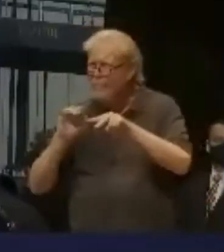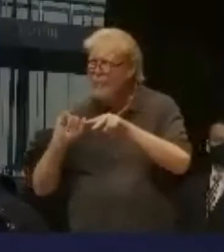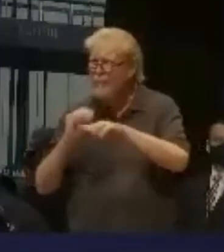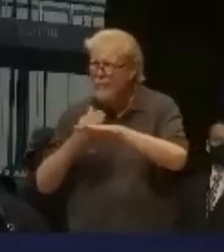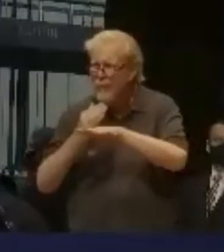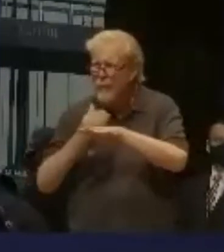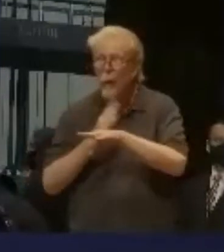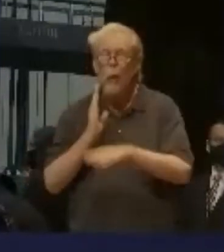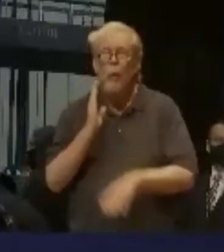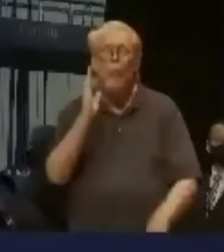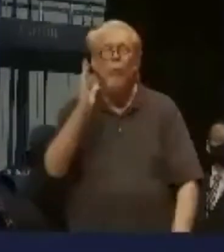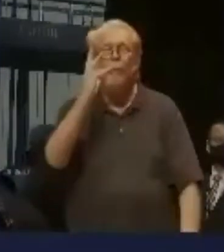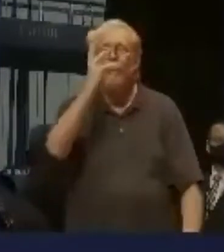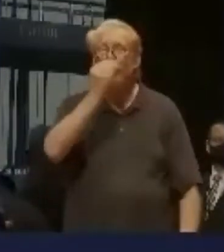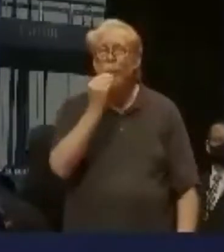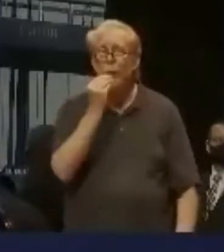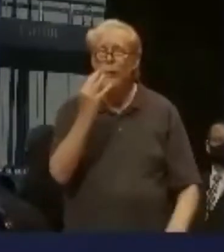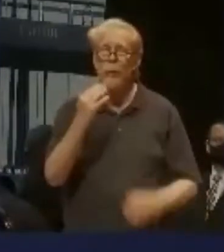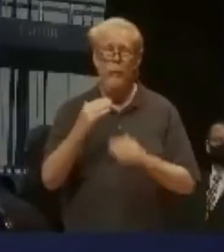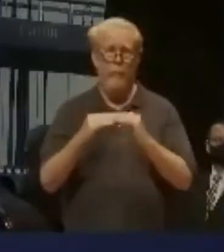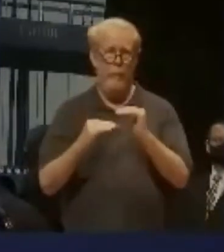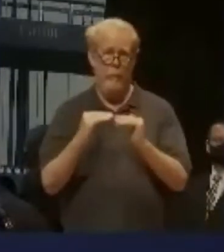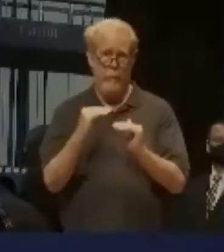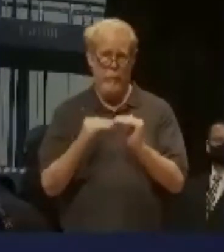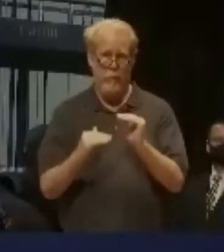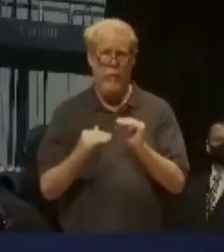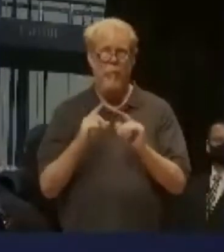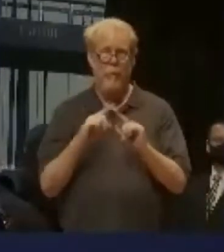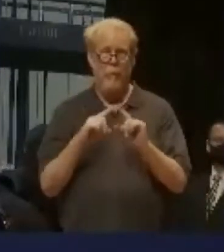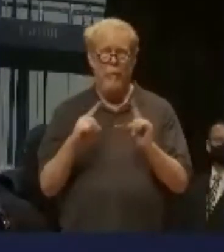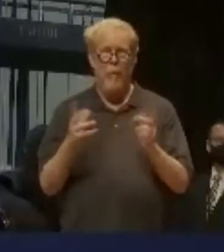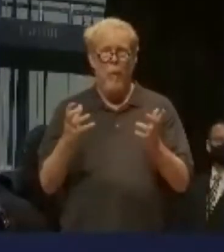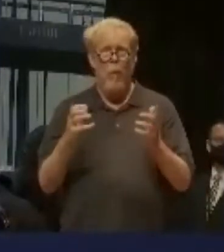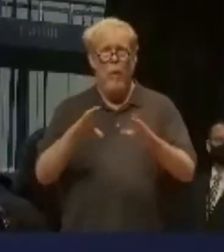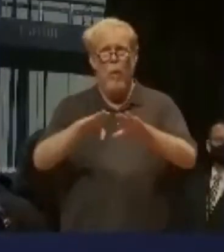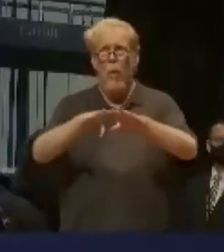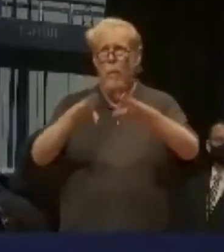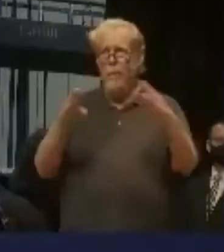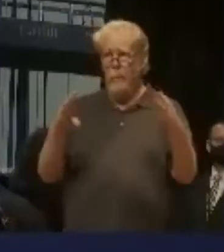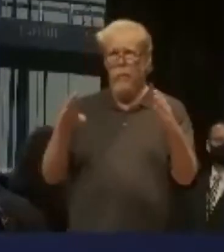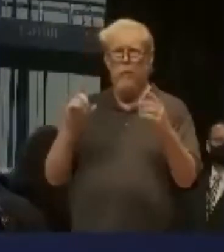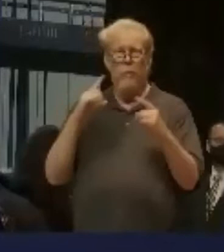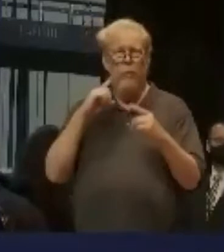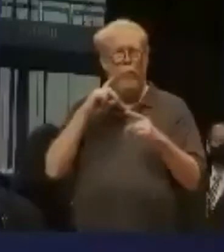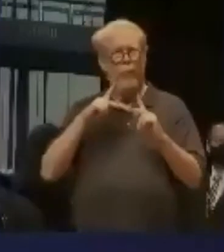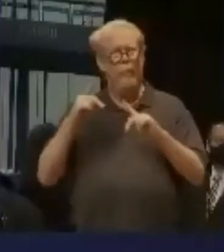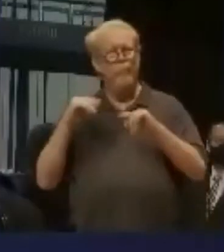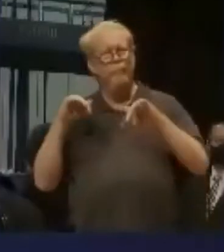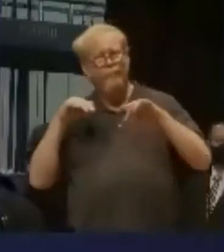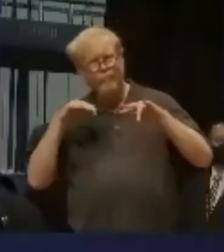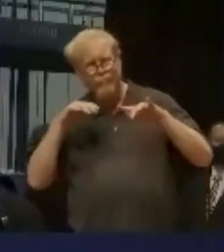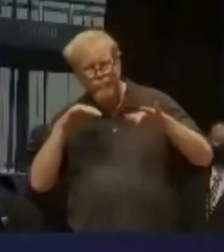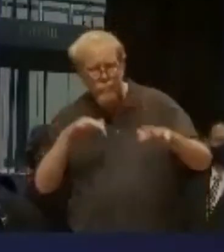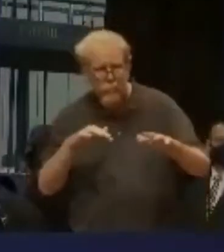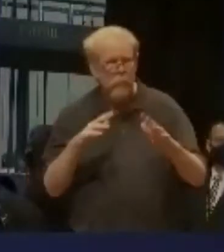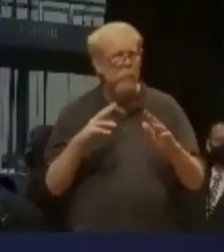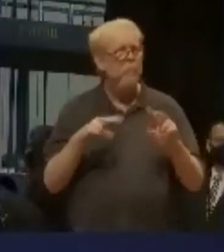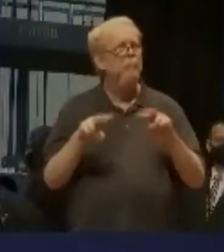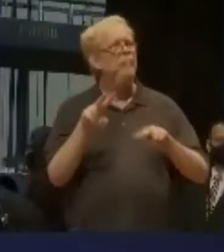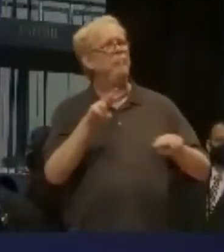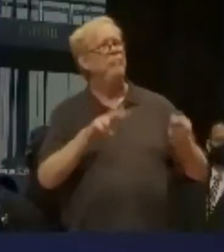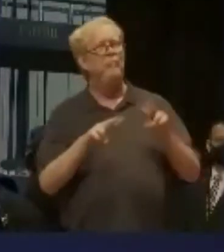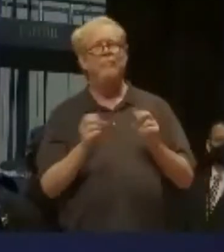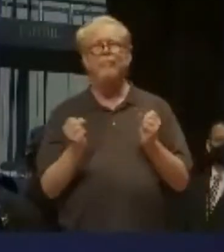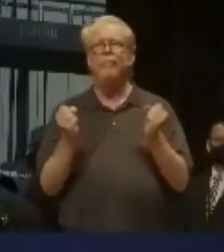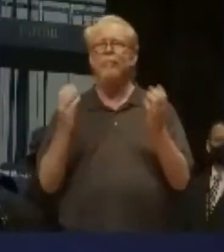tour del el sitio de construcción, y va a ser un edificio tan hermoso. Pero realmente para mí es como querer abrir los bachilleratos o las escuelas